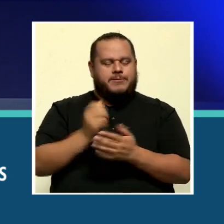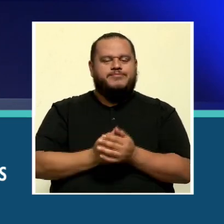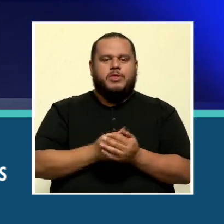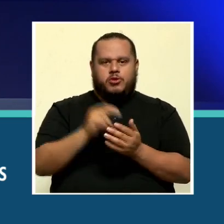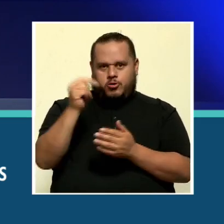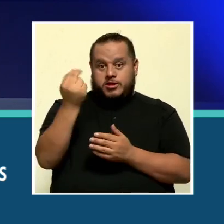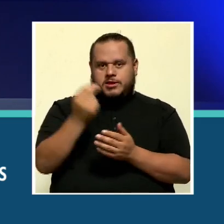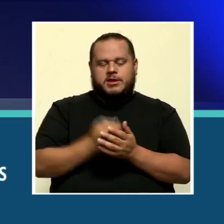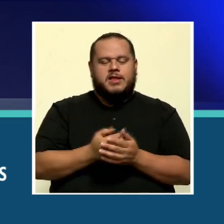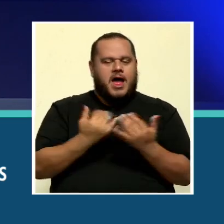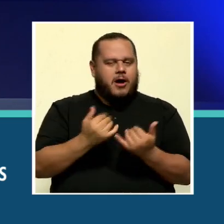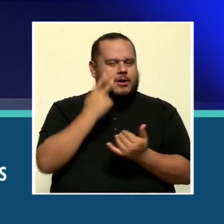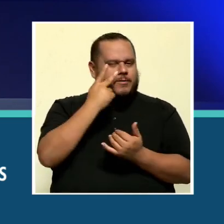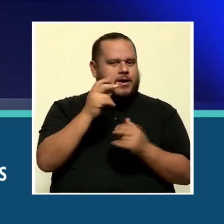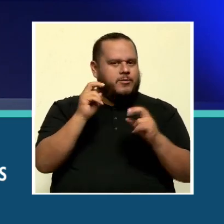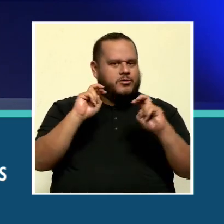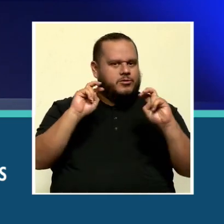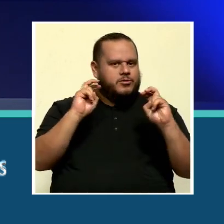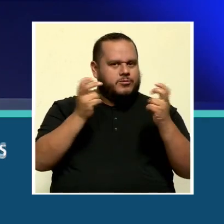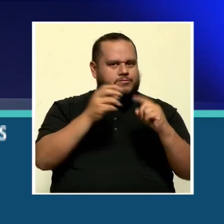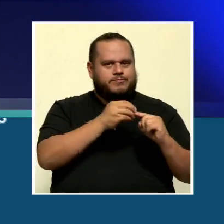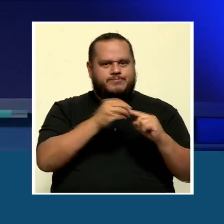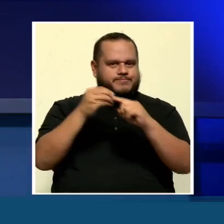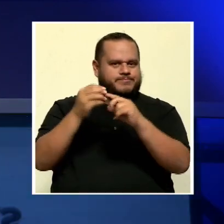Vamos de inmediato con nuestros titulares.